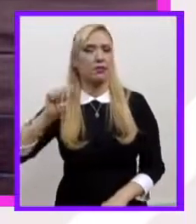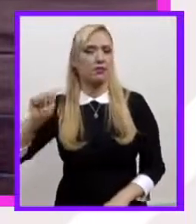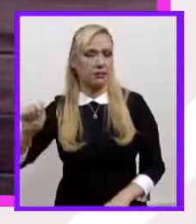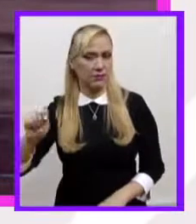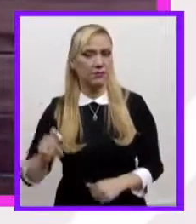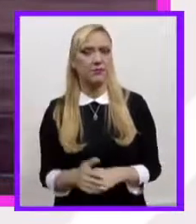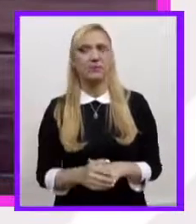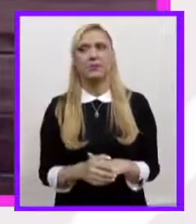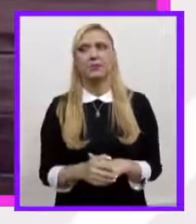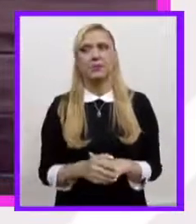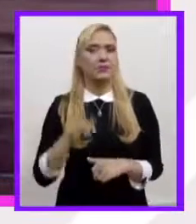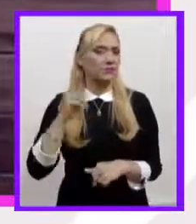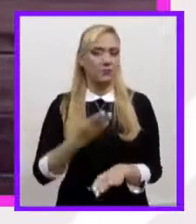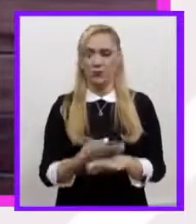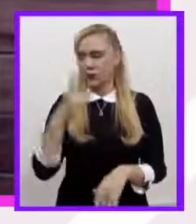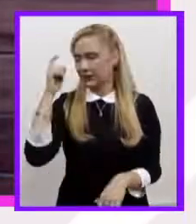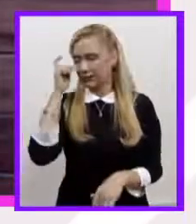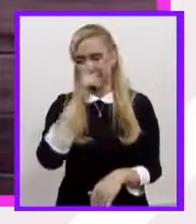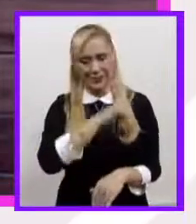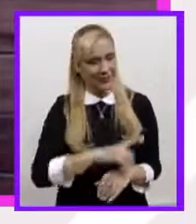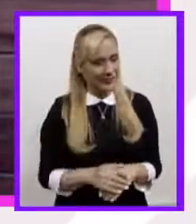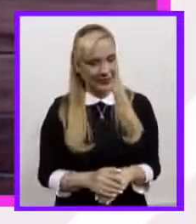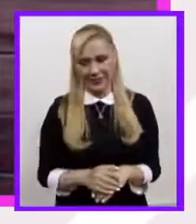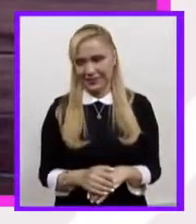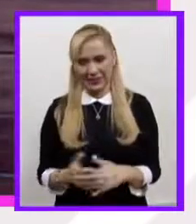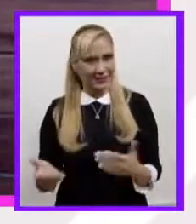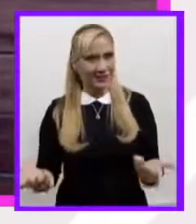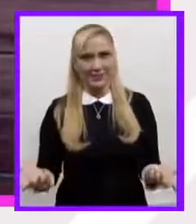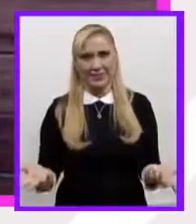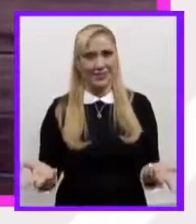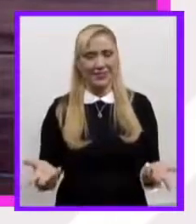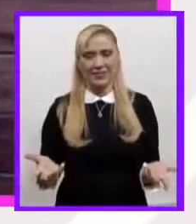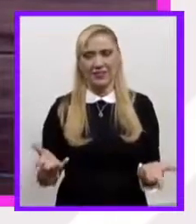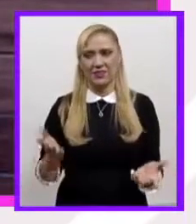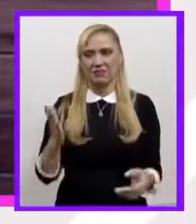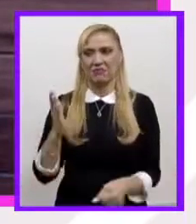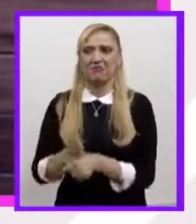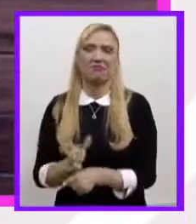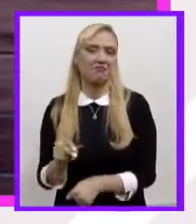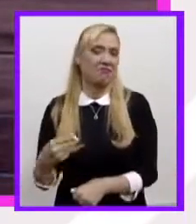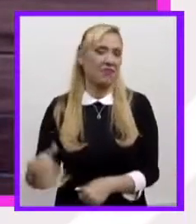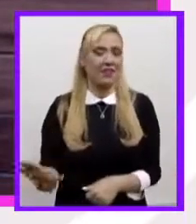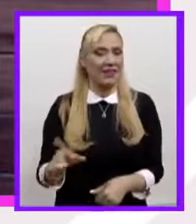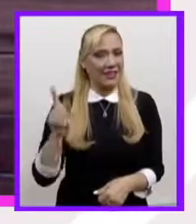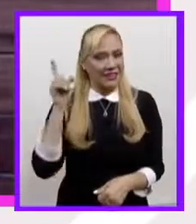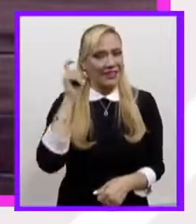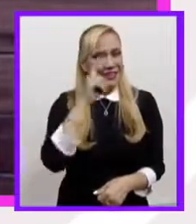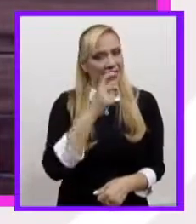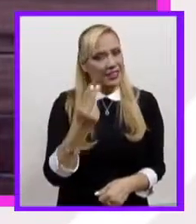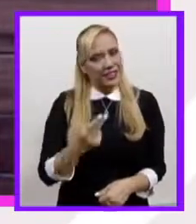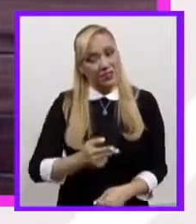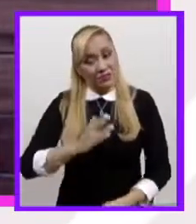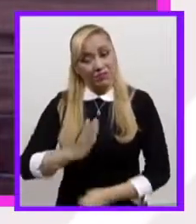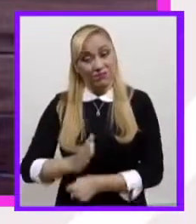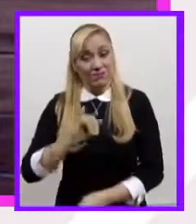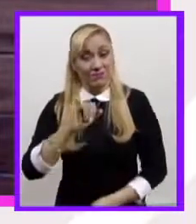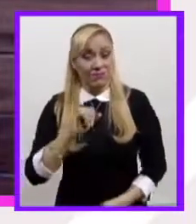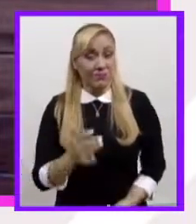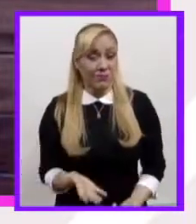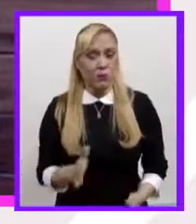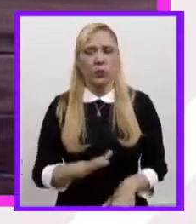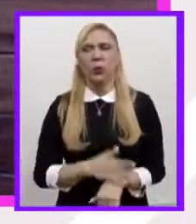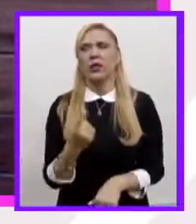Pues sí, es difícil, ¿no? Es difícil no ser punitiva. Y acá lo que quiero, respondiendo a tu